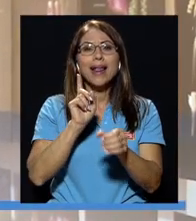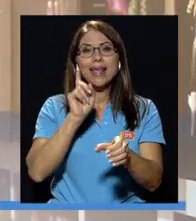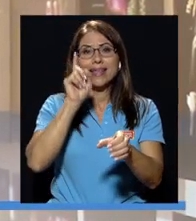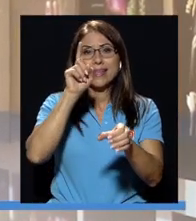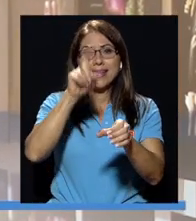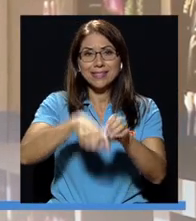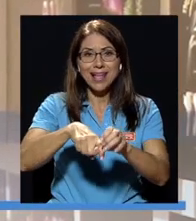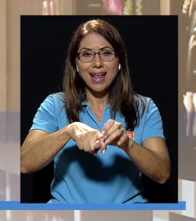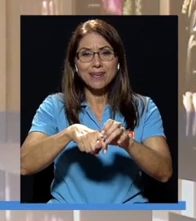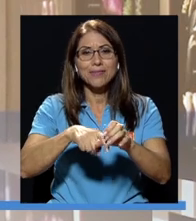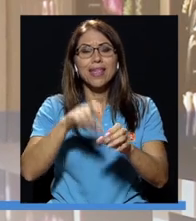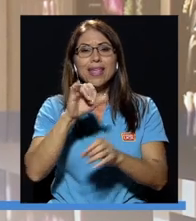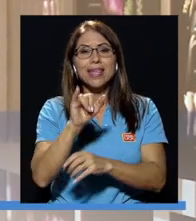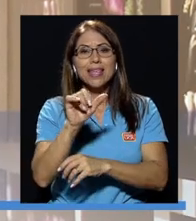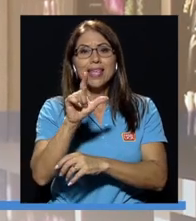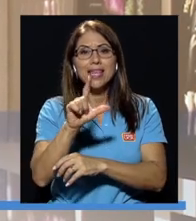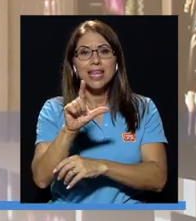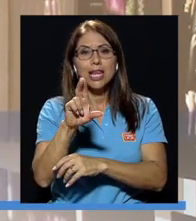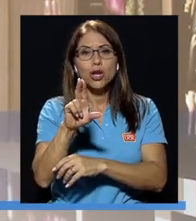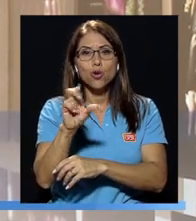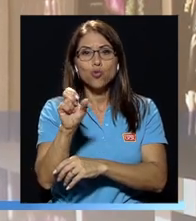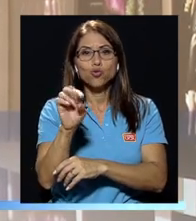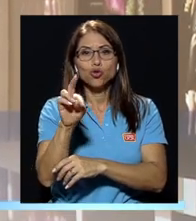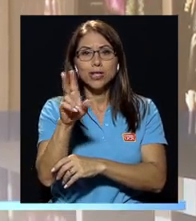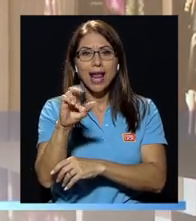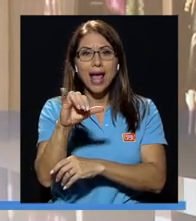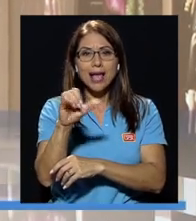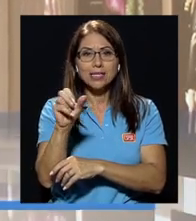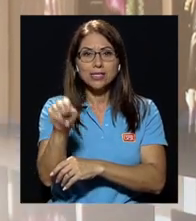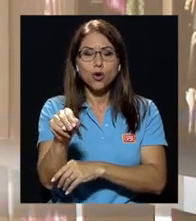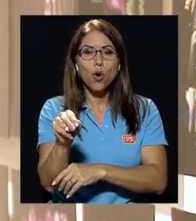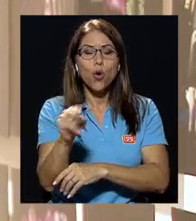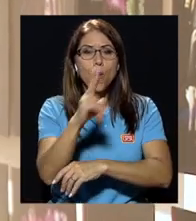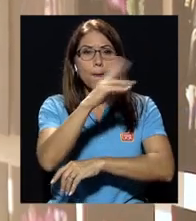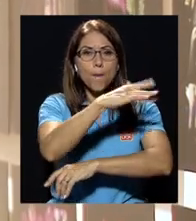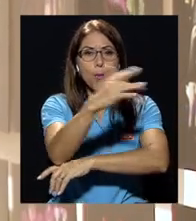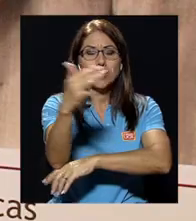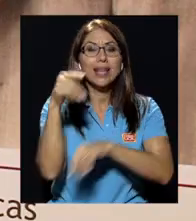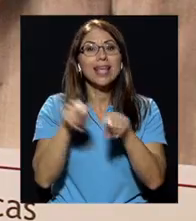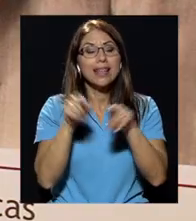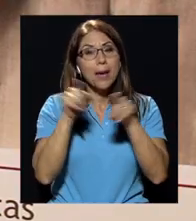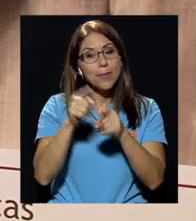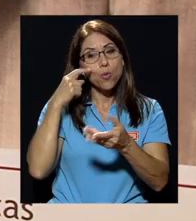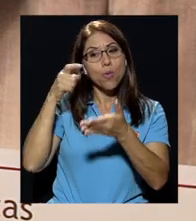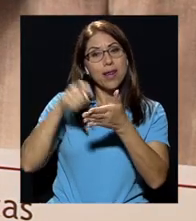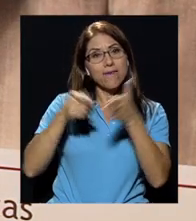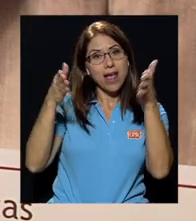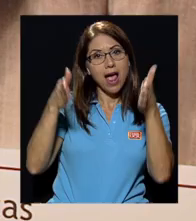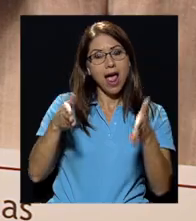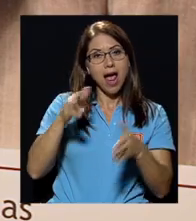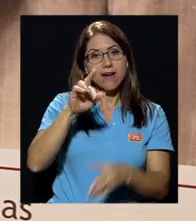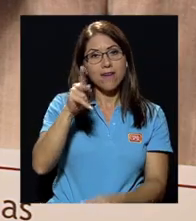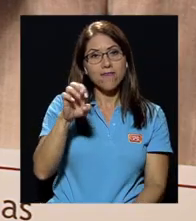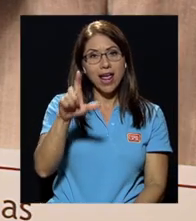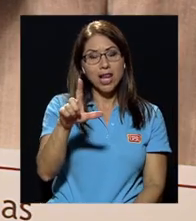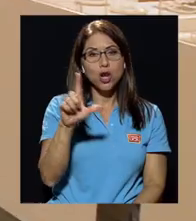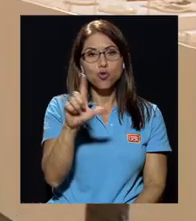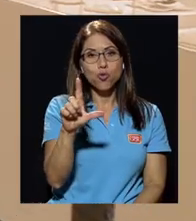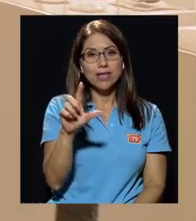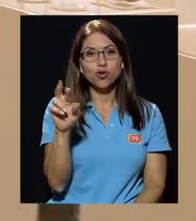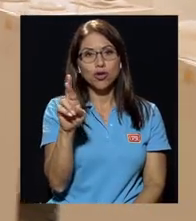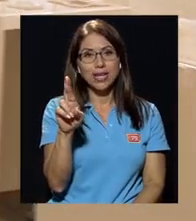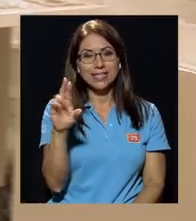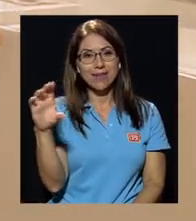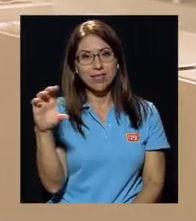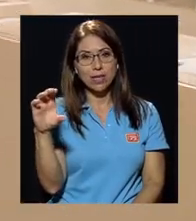la ilustración botánica y también rendir homenaje a Rafael Lucas Rodríguez Caballero. Entonces, esto permitió